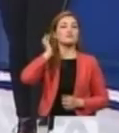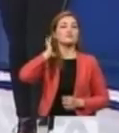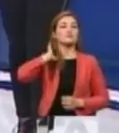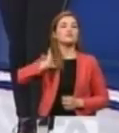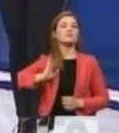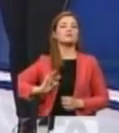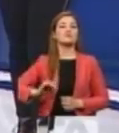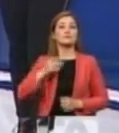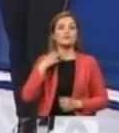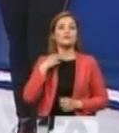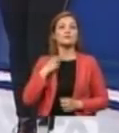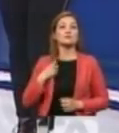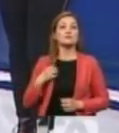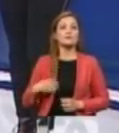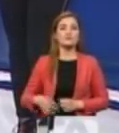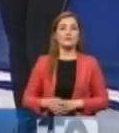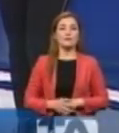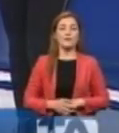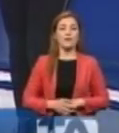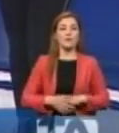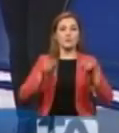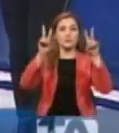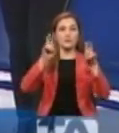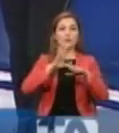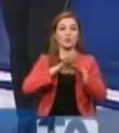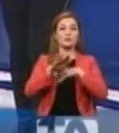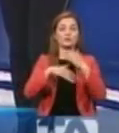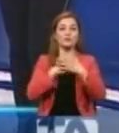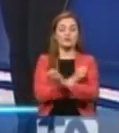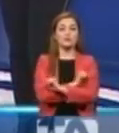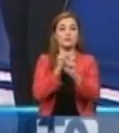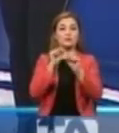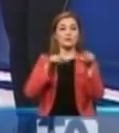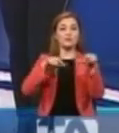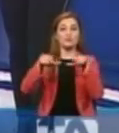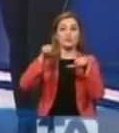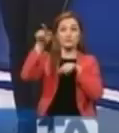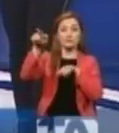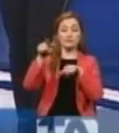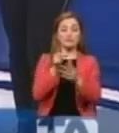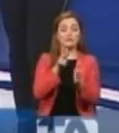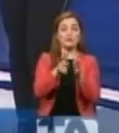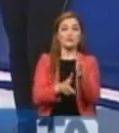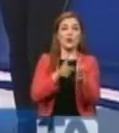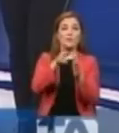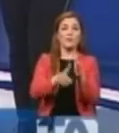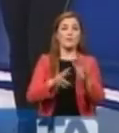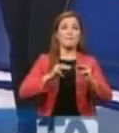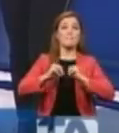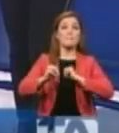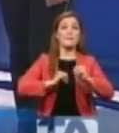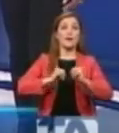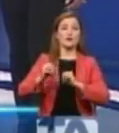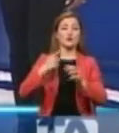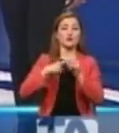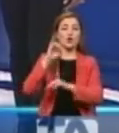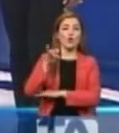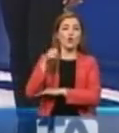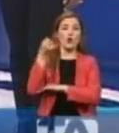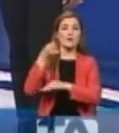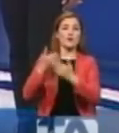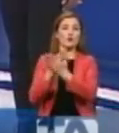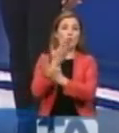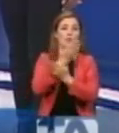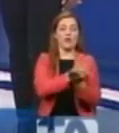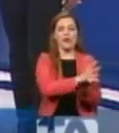la mañana sobre el vandalismo que se registró a los flamantes vagones del metro de Quito que llegaron apenas el día jueves a la